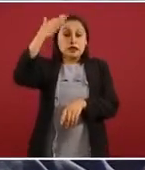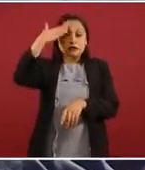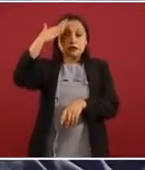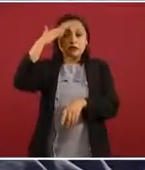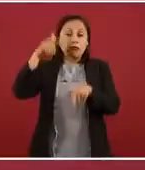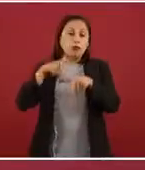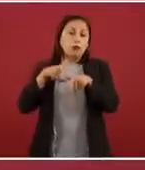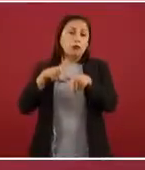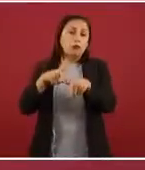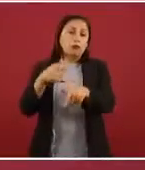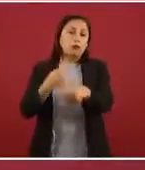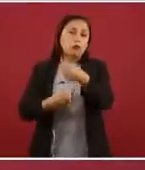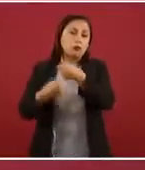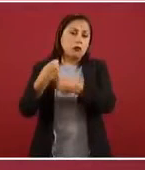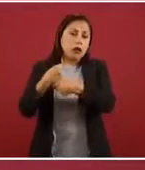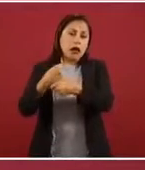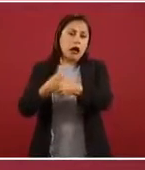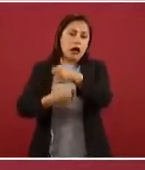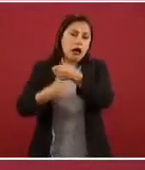los dirigentes,